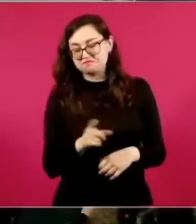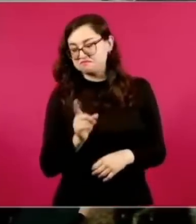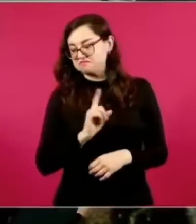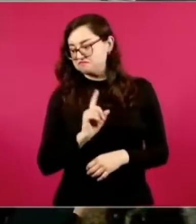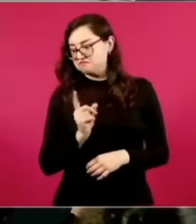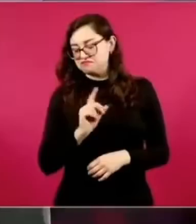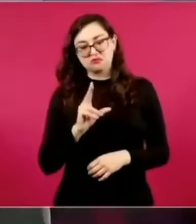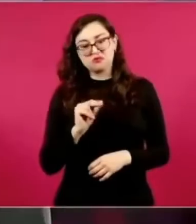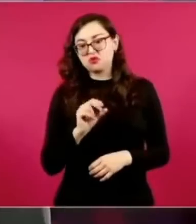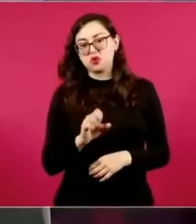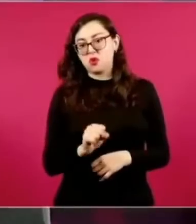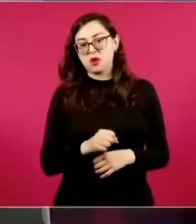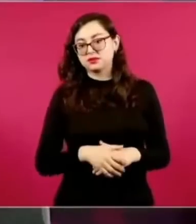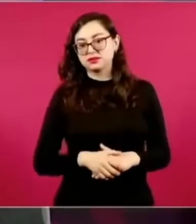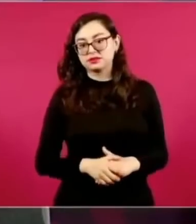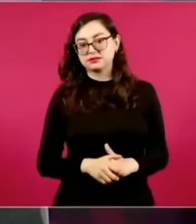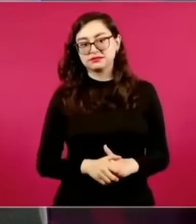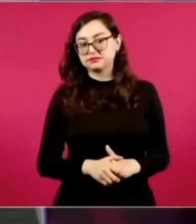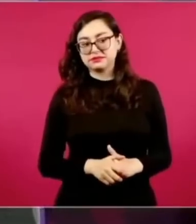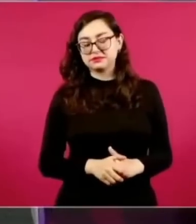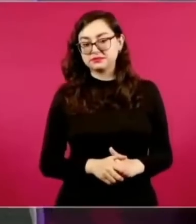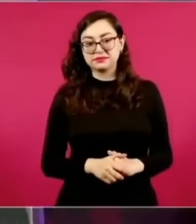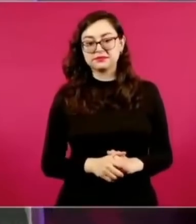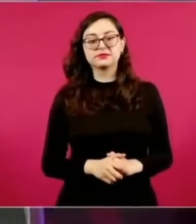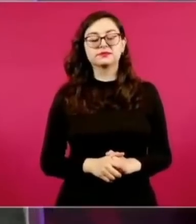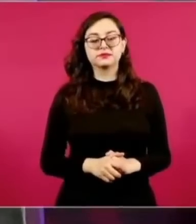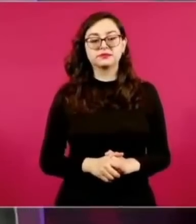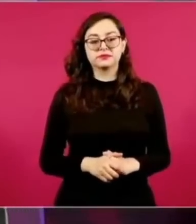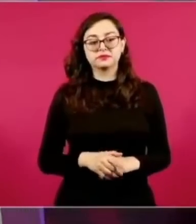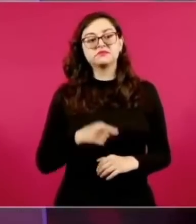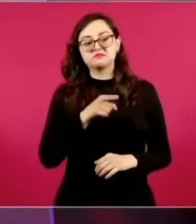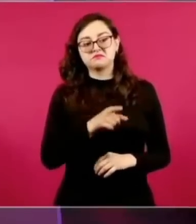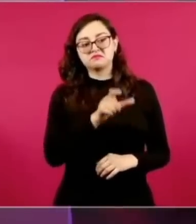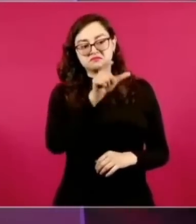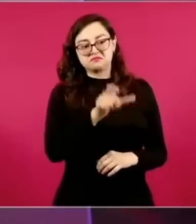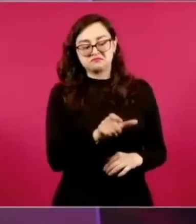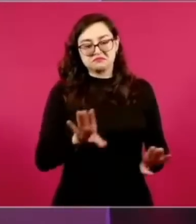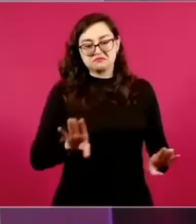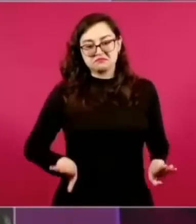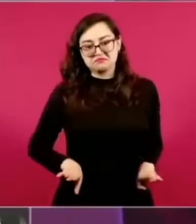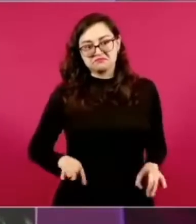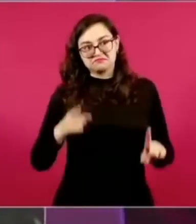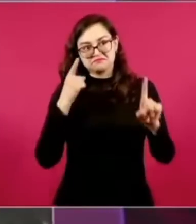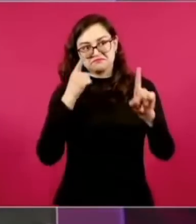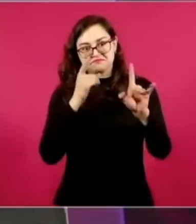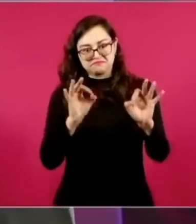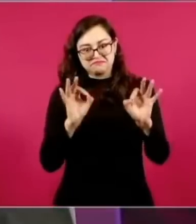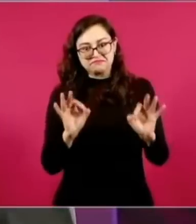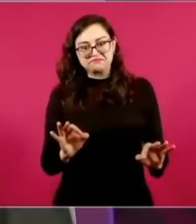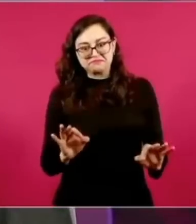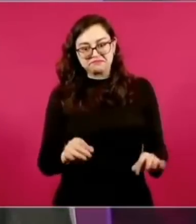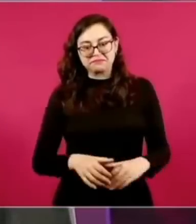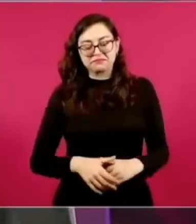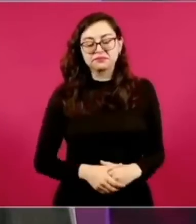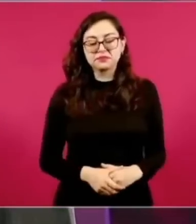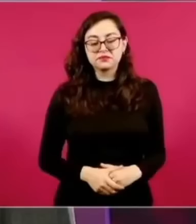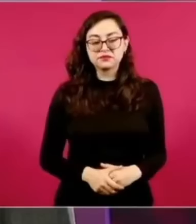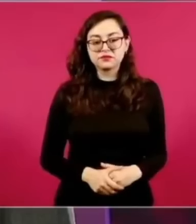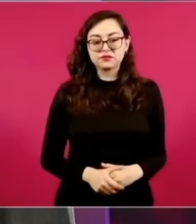decían los americanos, era un hombre con ideales, con principios,